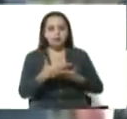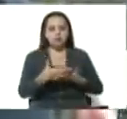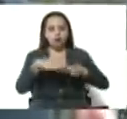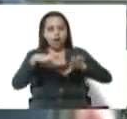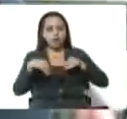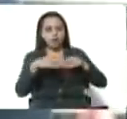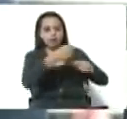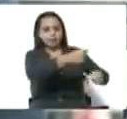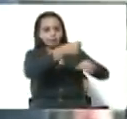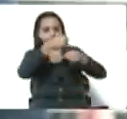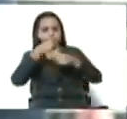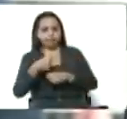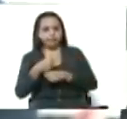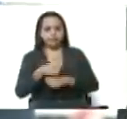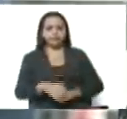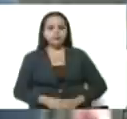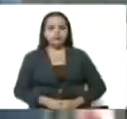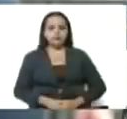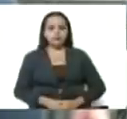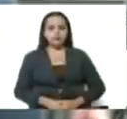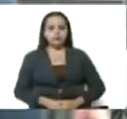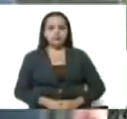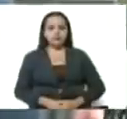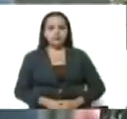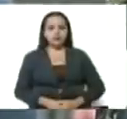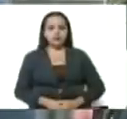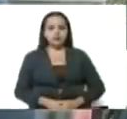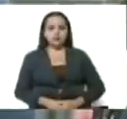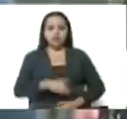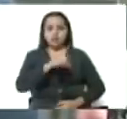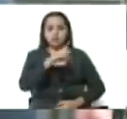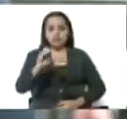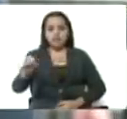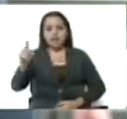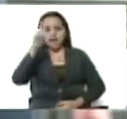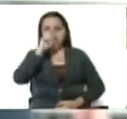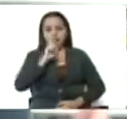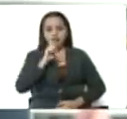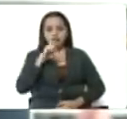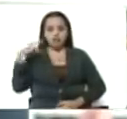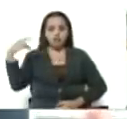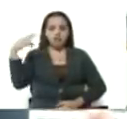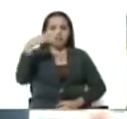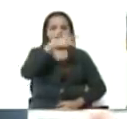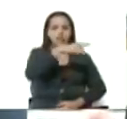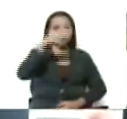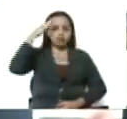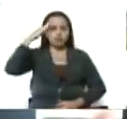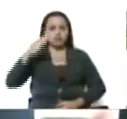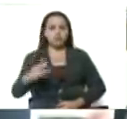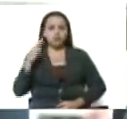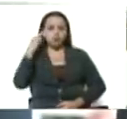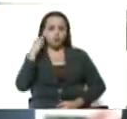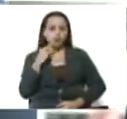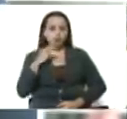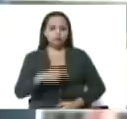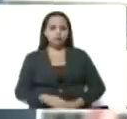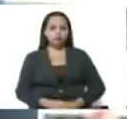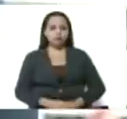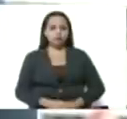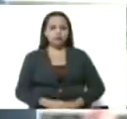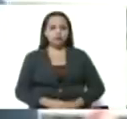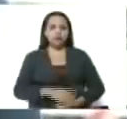el estandarte gloria glorioso y centenario de la aviación militar bolivariana de manos